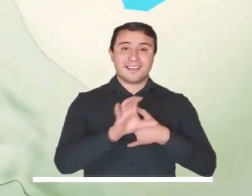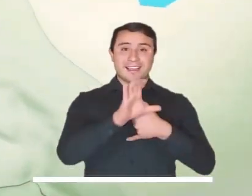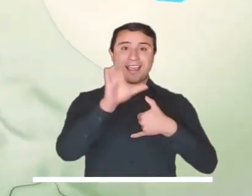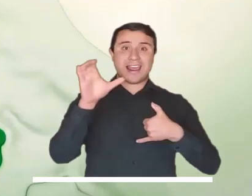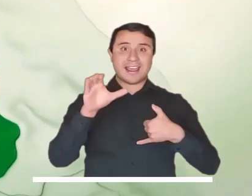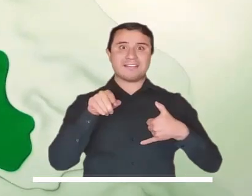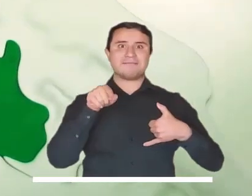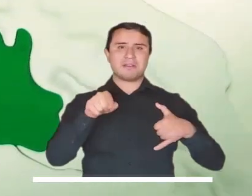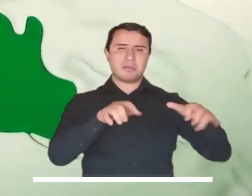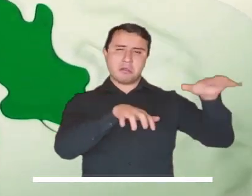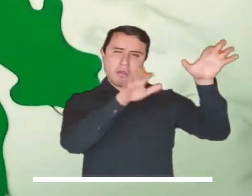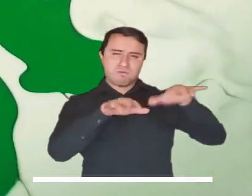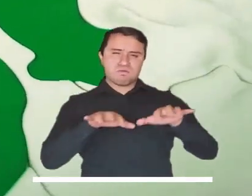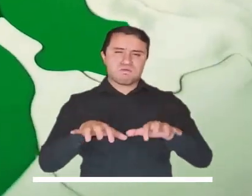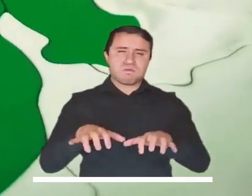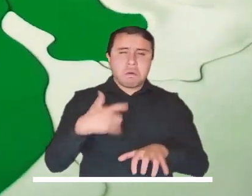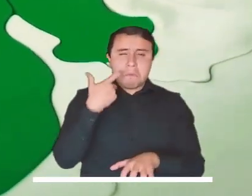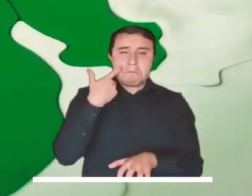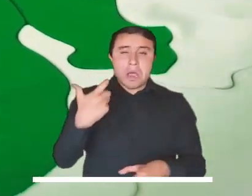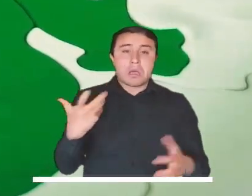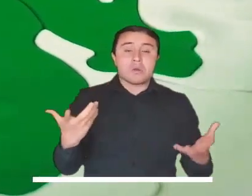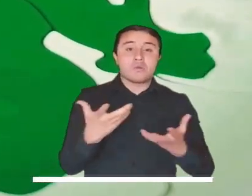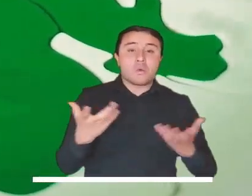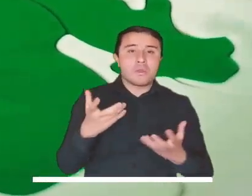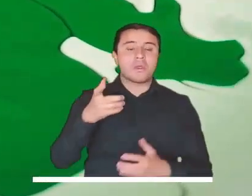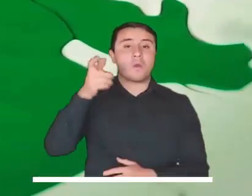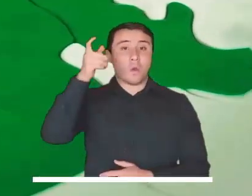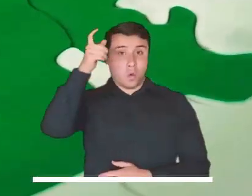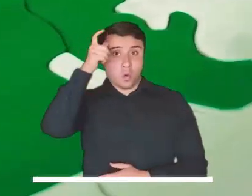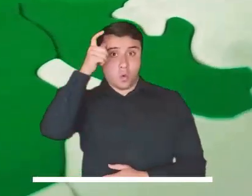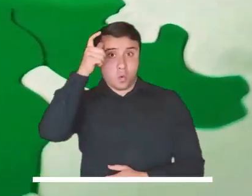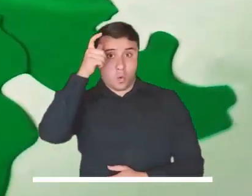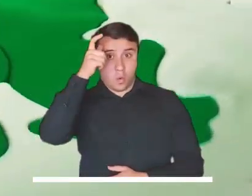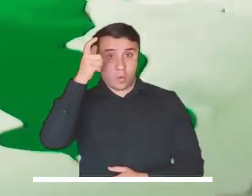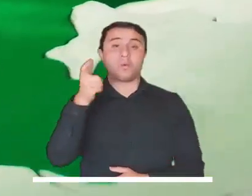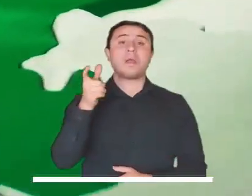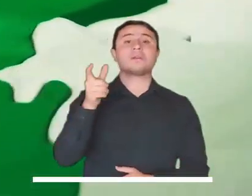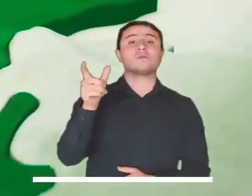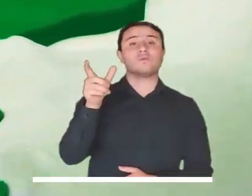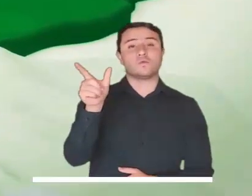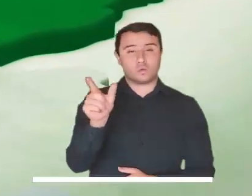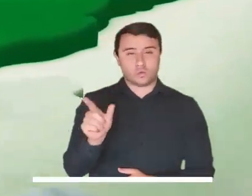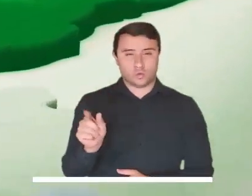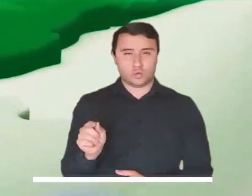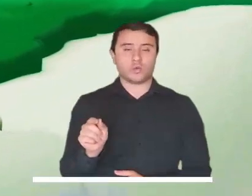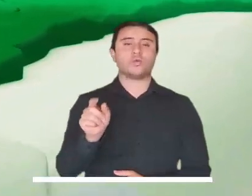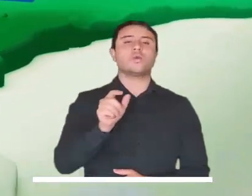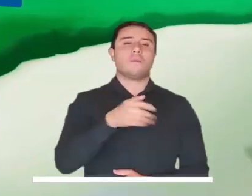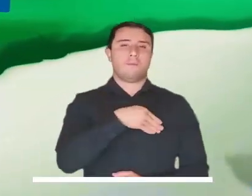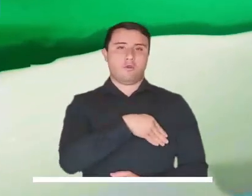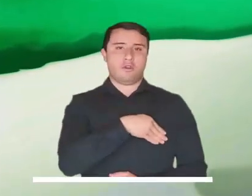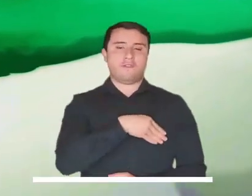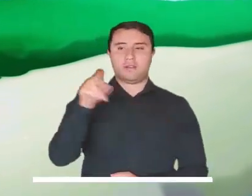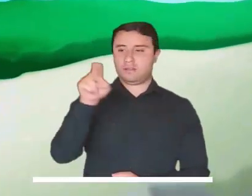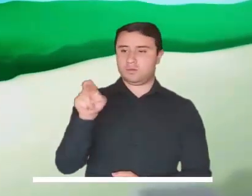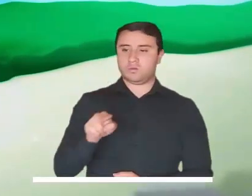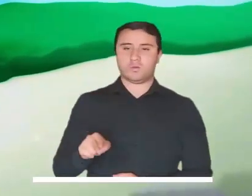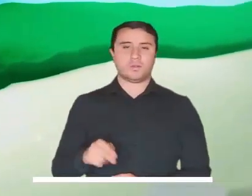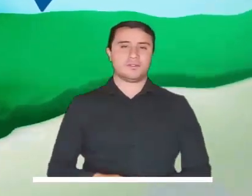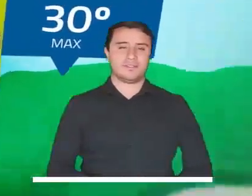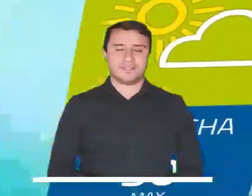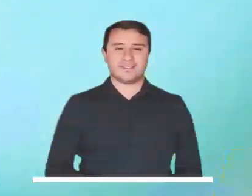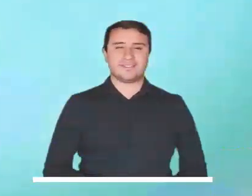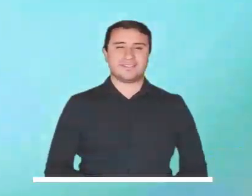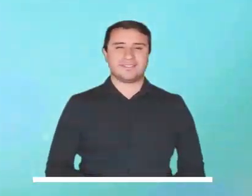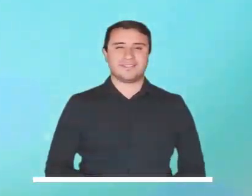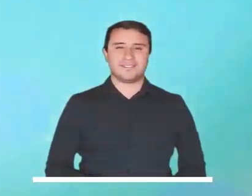En el Caribe se presentarán precipitaciones de importante intensidad concentradas en los departamentos de Córdoba, Sucre, Bolívar y Cesar.